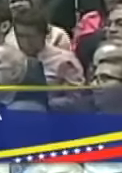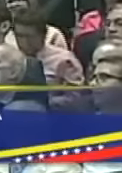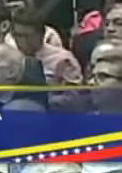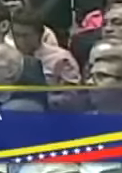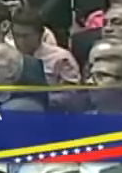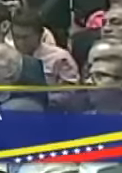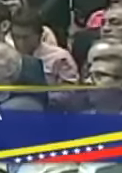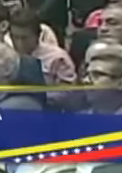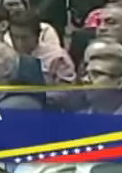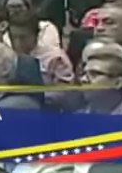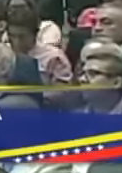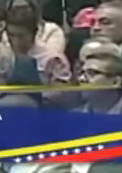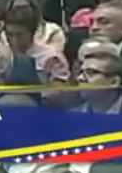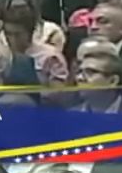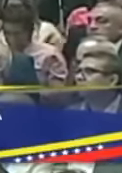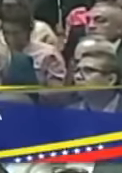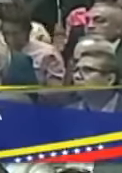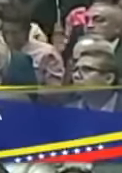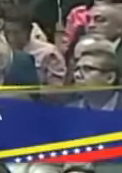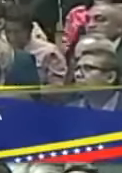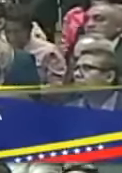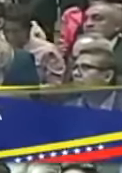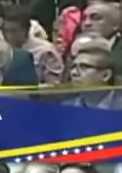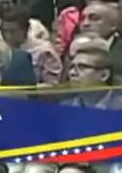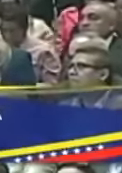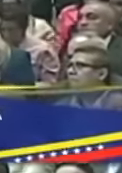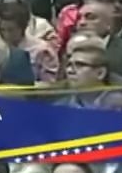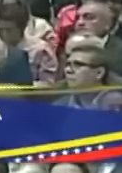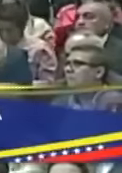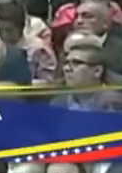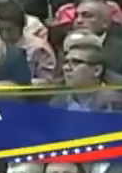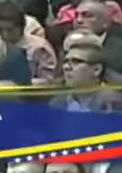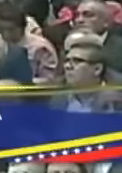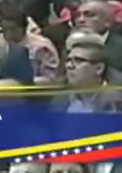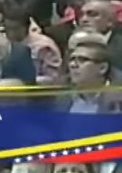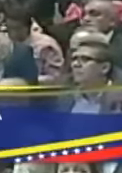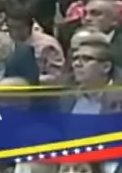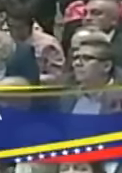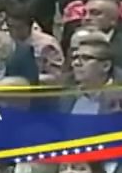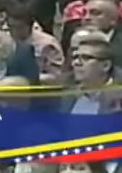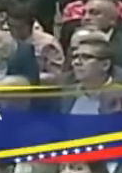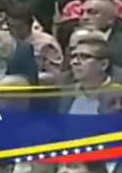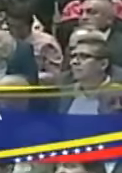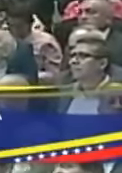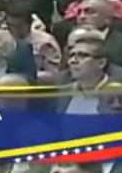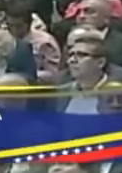venezolano Nicolás Maduro, apegados al Acuerdo de Ginebra de